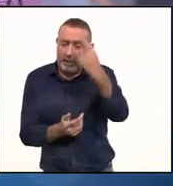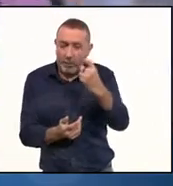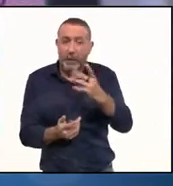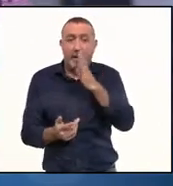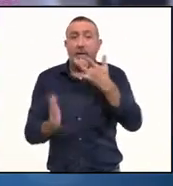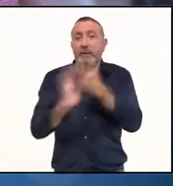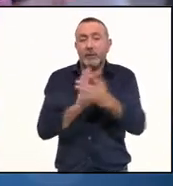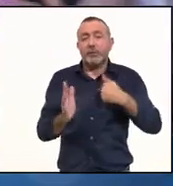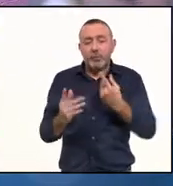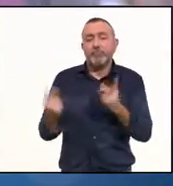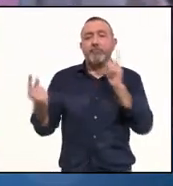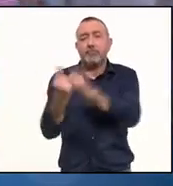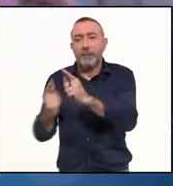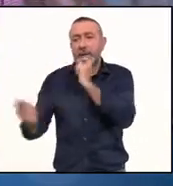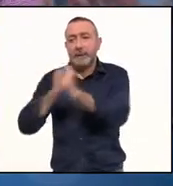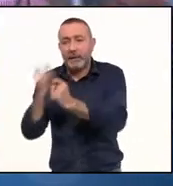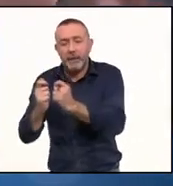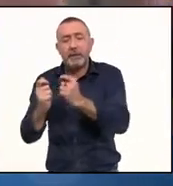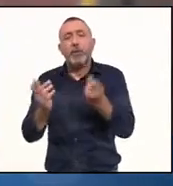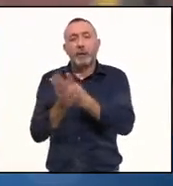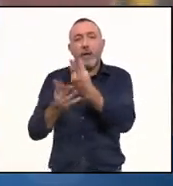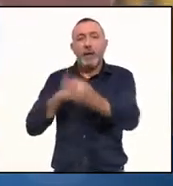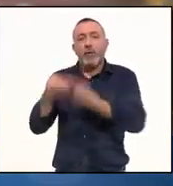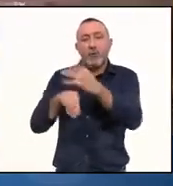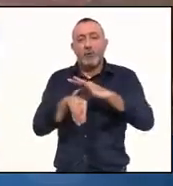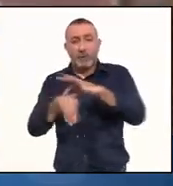tengo que entrevistarme interactúa con ella porque